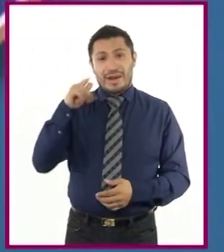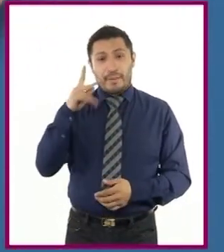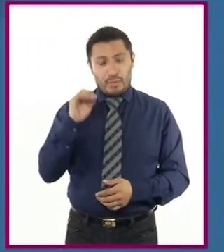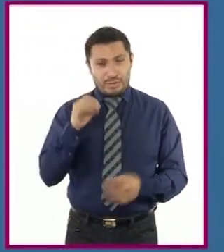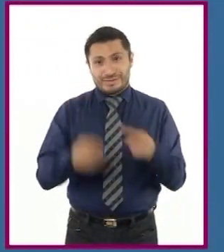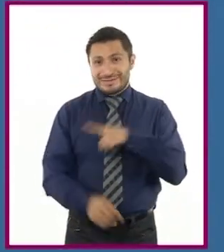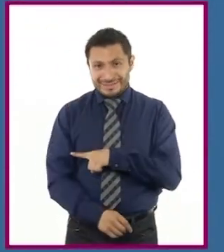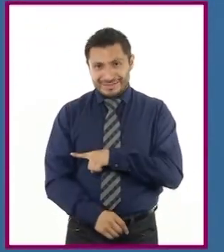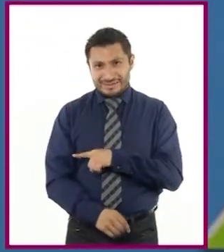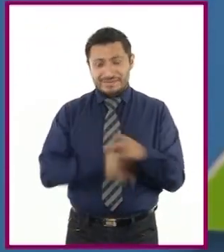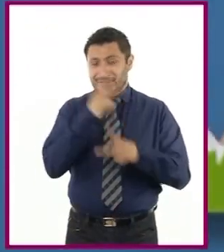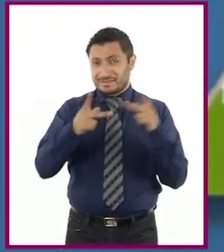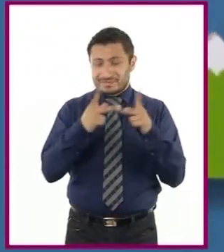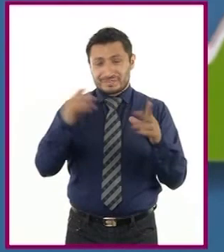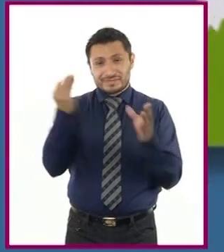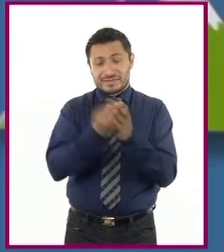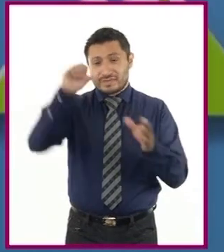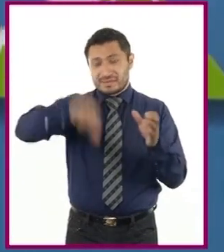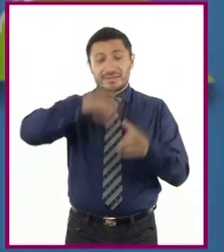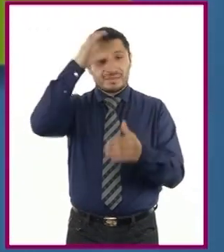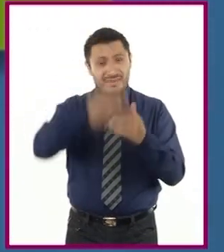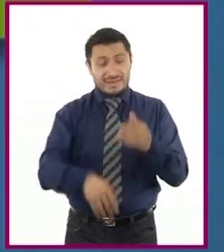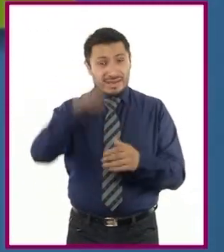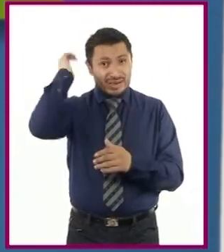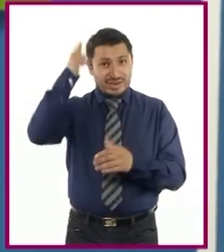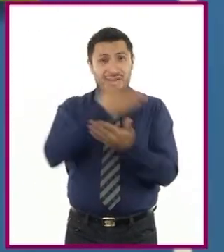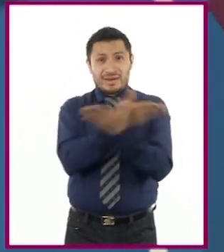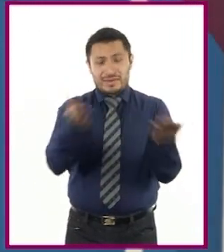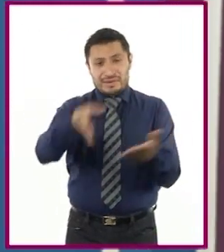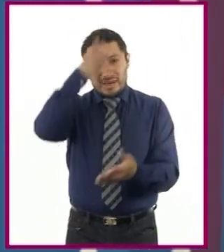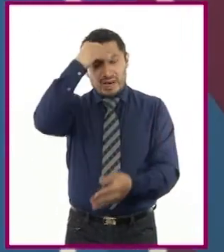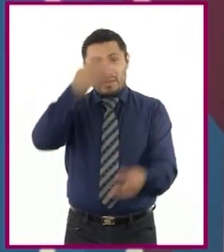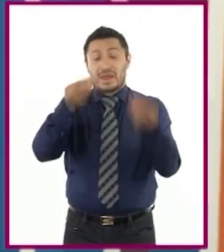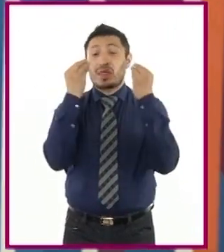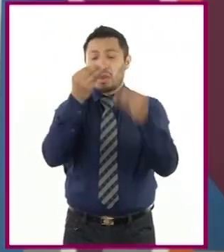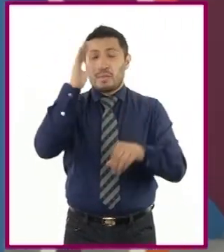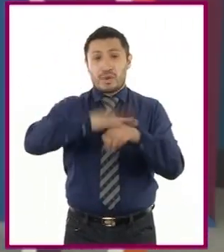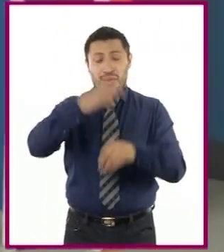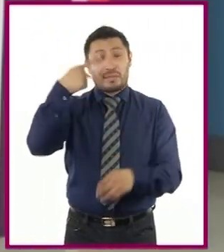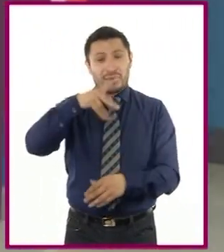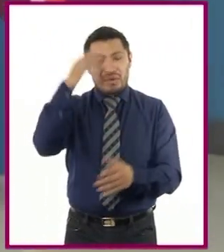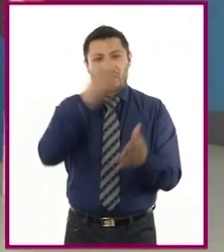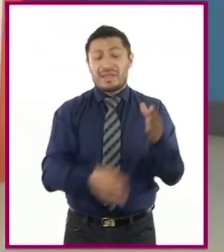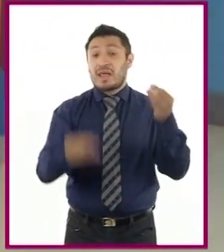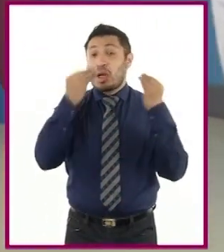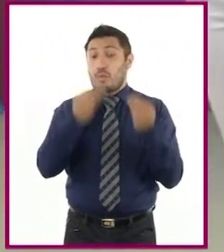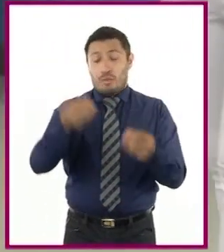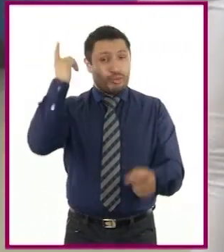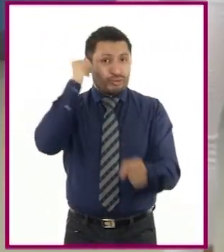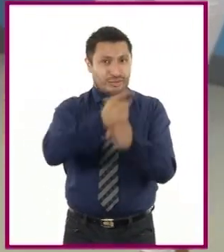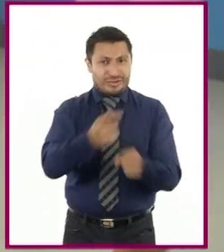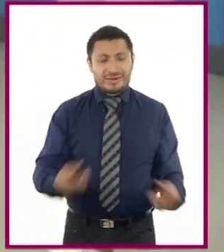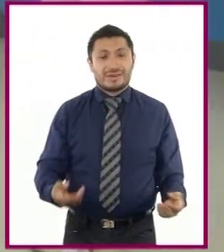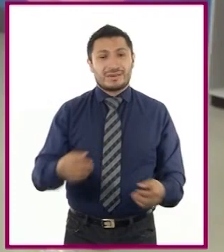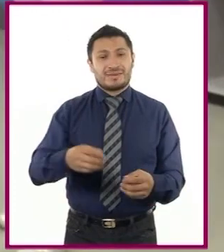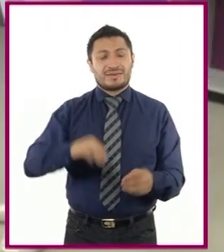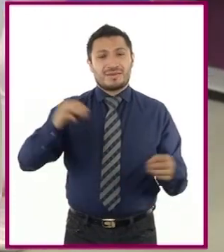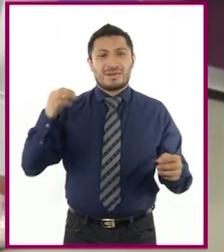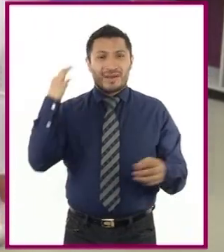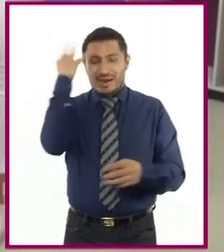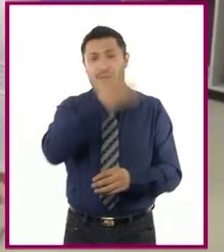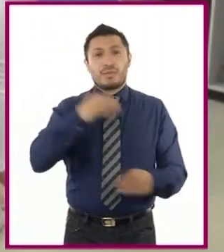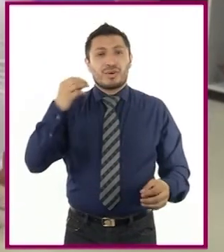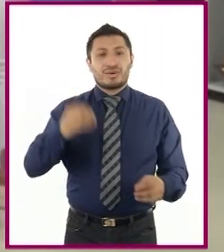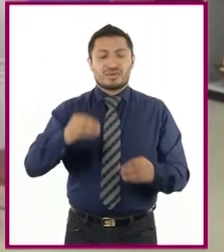Perfecto, concluimos la sesión del día de hoy. Esperamos que hayan aprendido mucho, aunque todavía nos falta mucho por descubrir en el maravilloso mundo